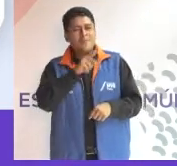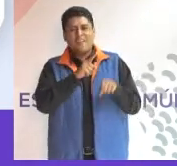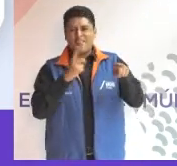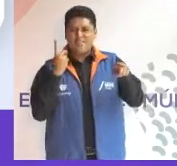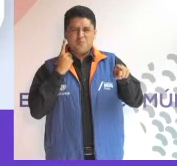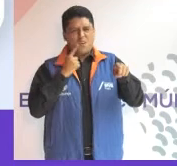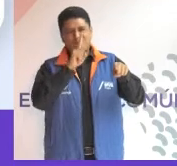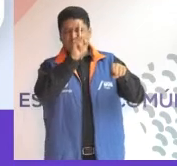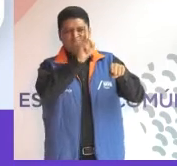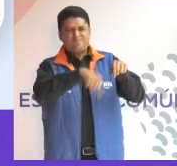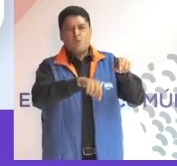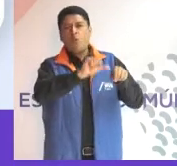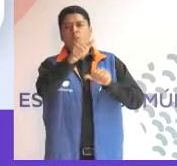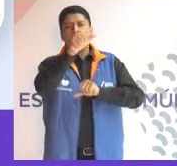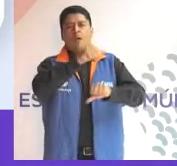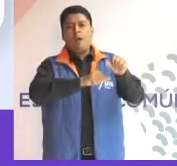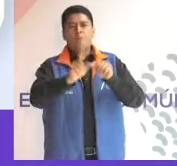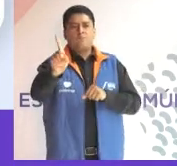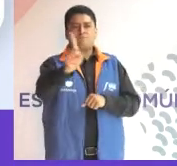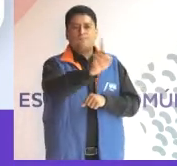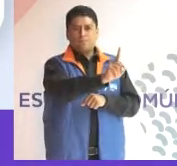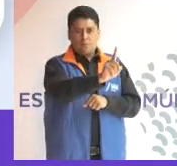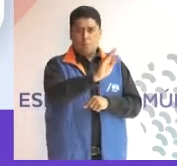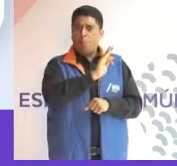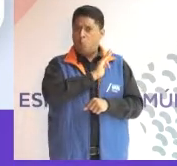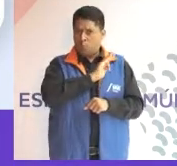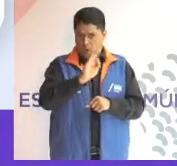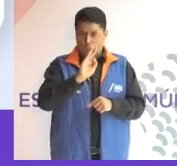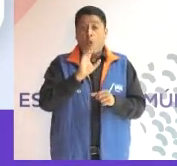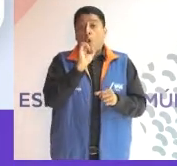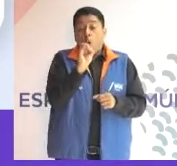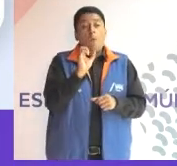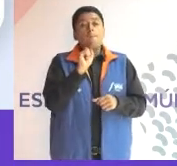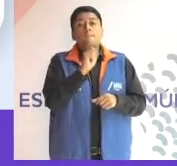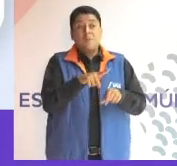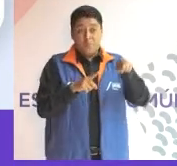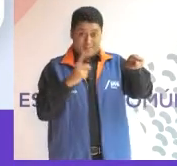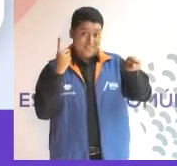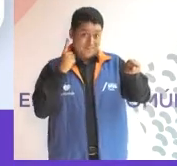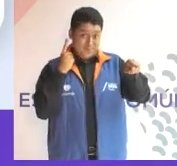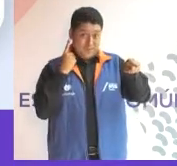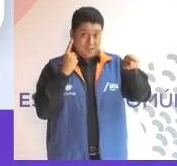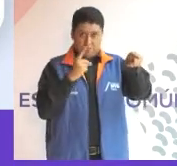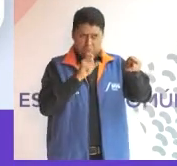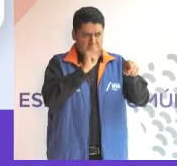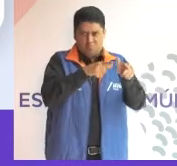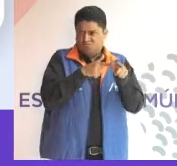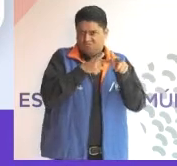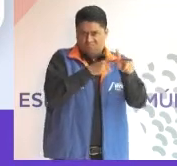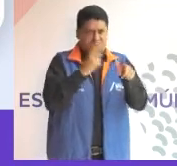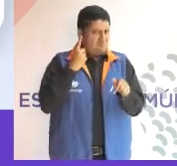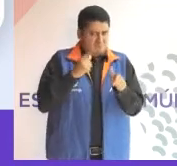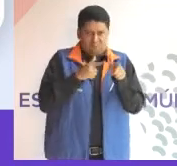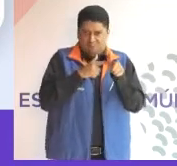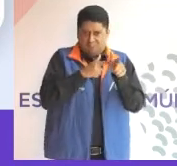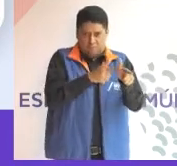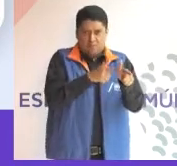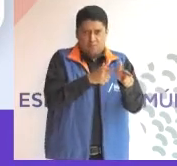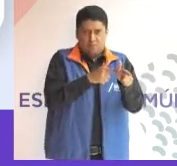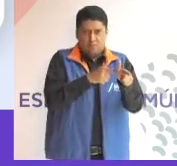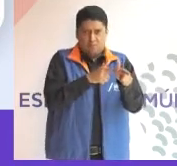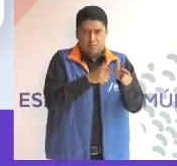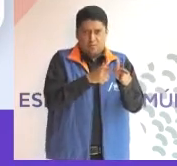novedoso, que ustedes puede que ni siquiera se den cuenta, pero es el hecho de que usted puede premiar